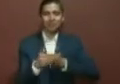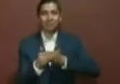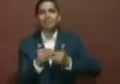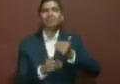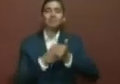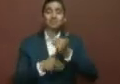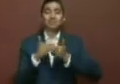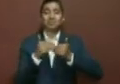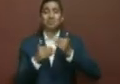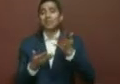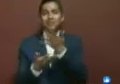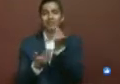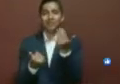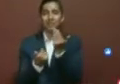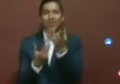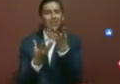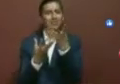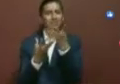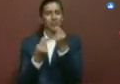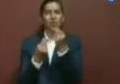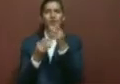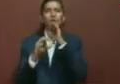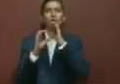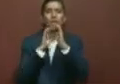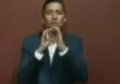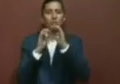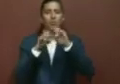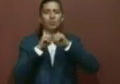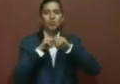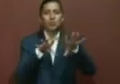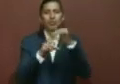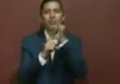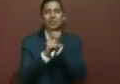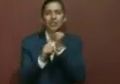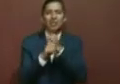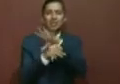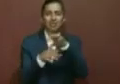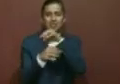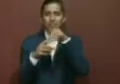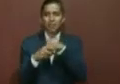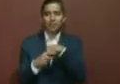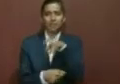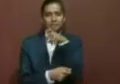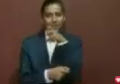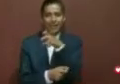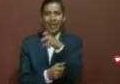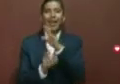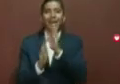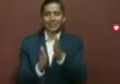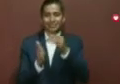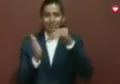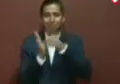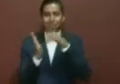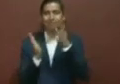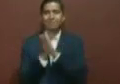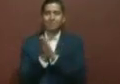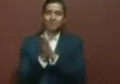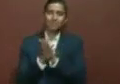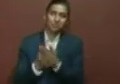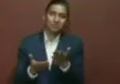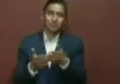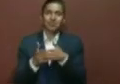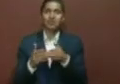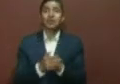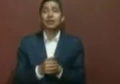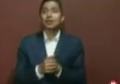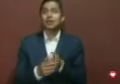ahora con tantos instrumentos de comunicación y tantas cosas que hay, eso se queda limitado. Pero